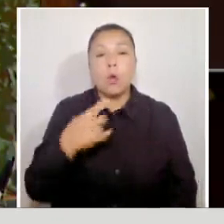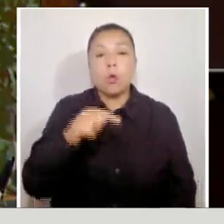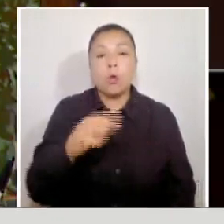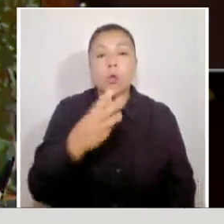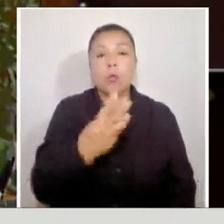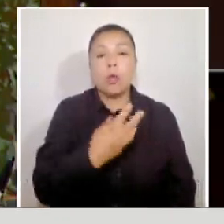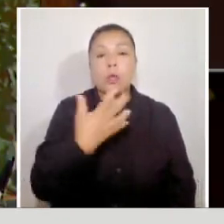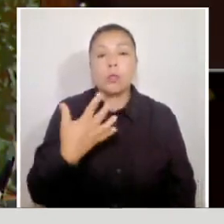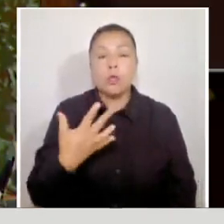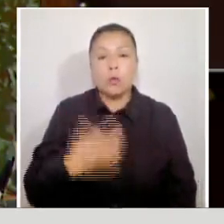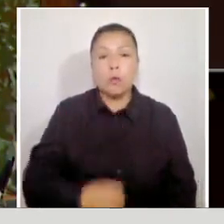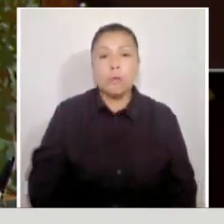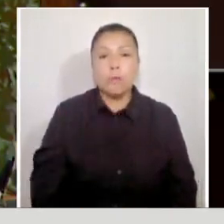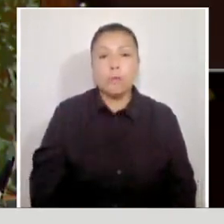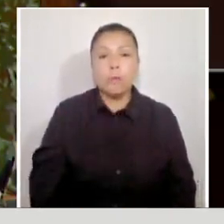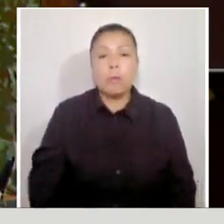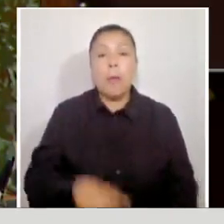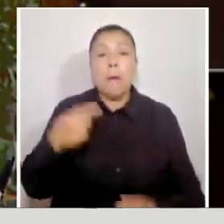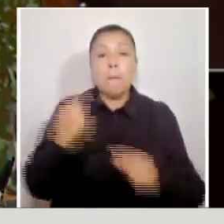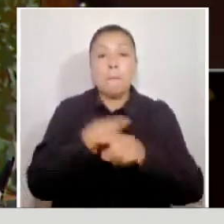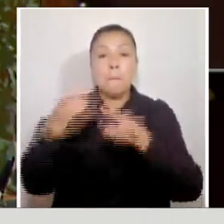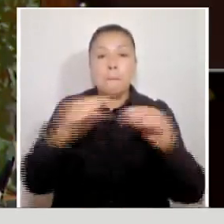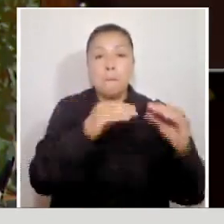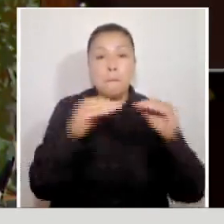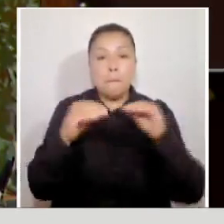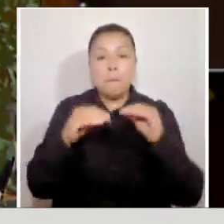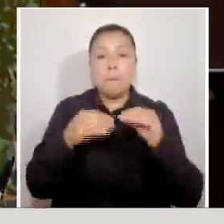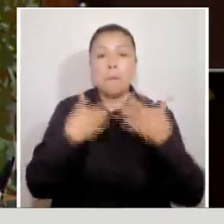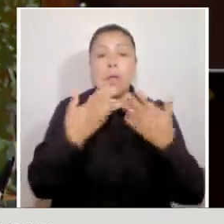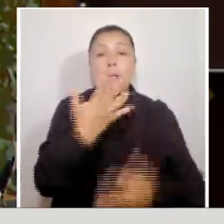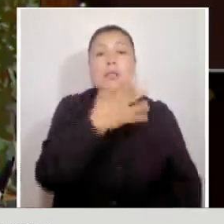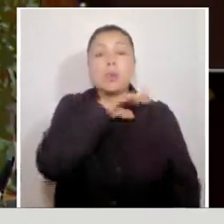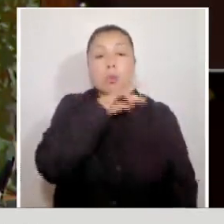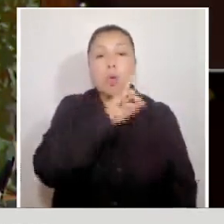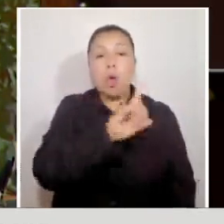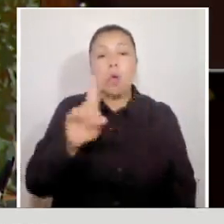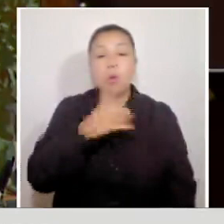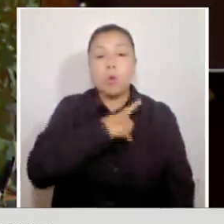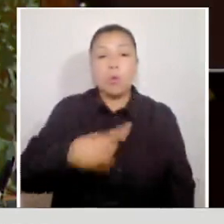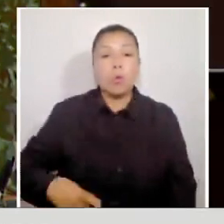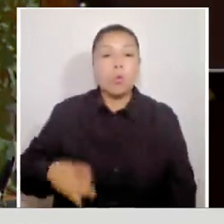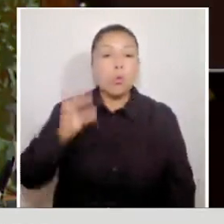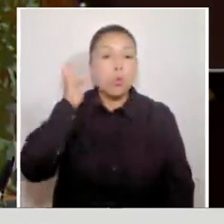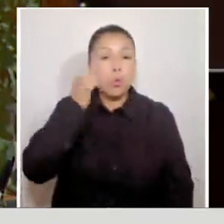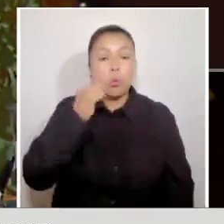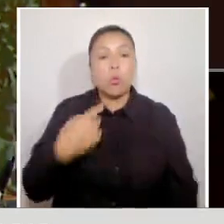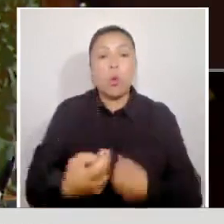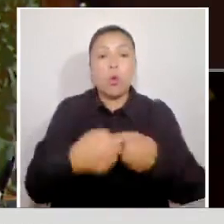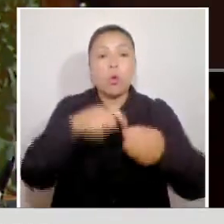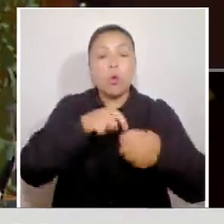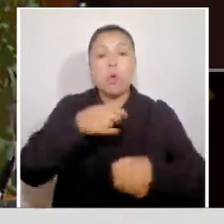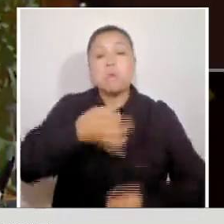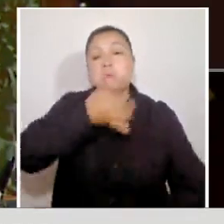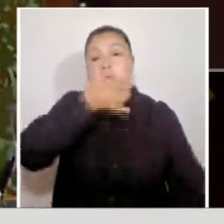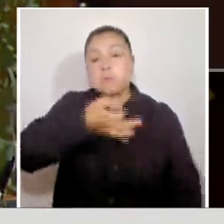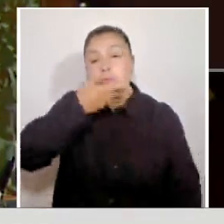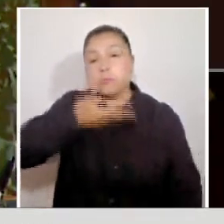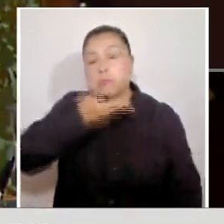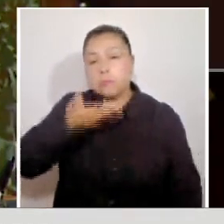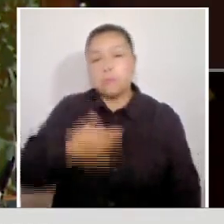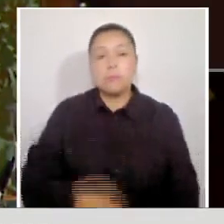44-35 para la discusión de este proyecto se otorgarán 5 minutos a cada diputada y diputado que se inscriba para hacer uso de la